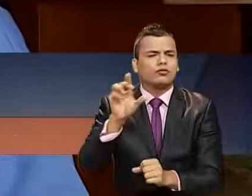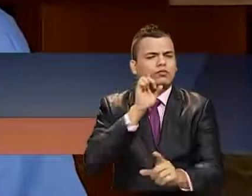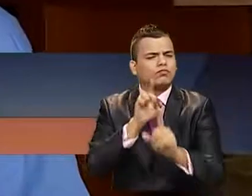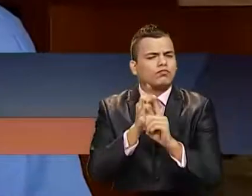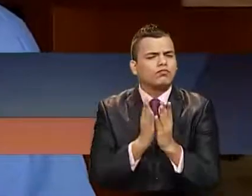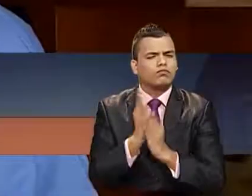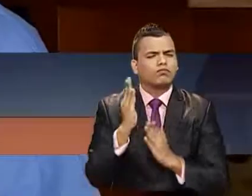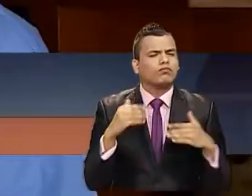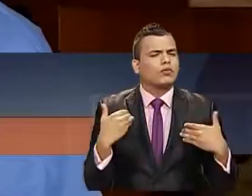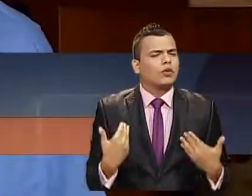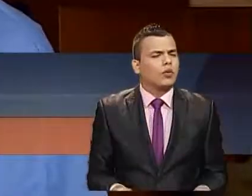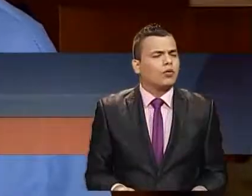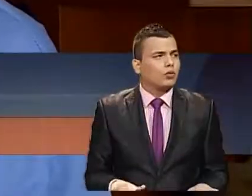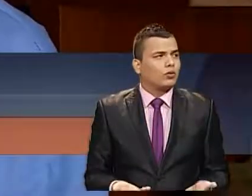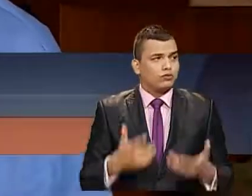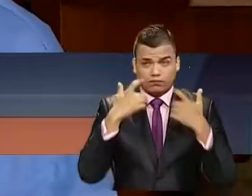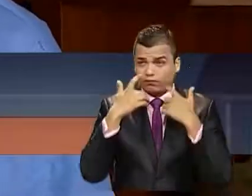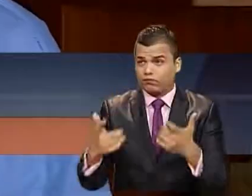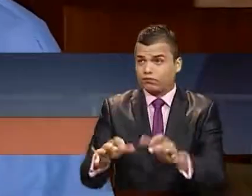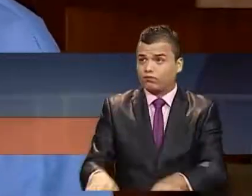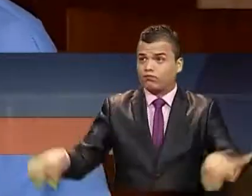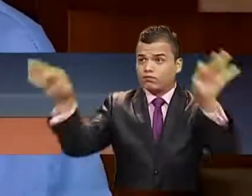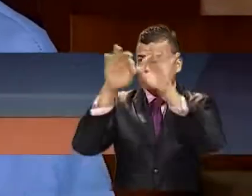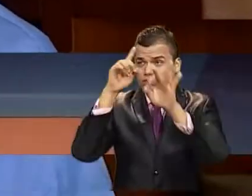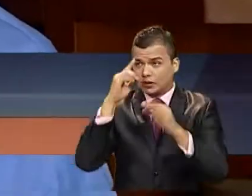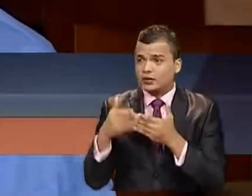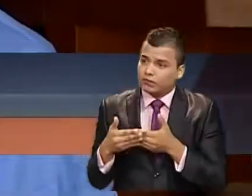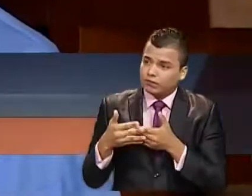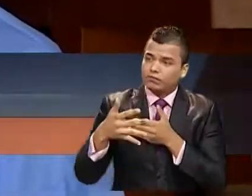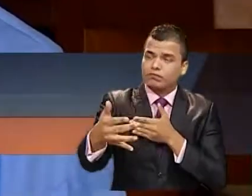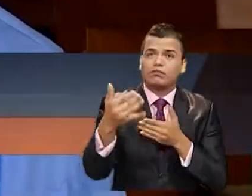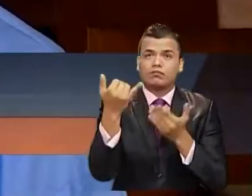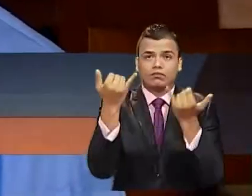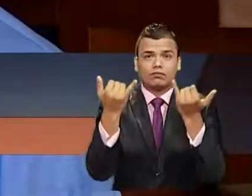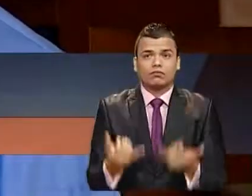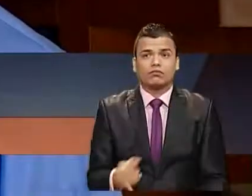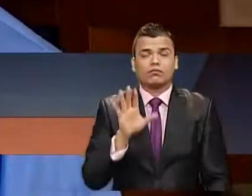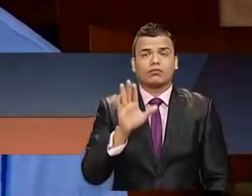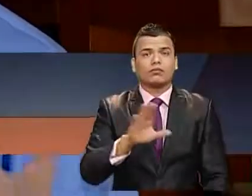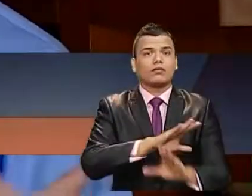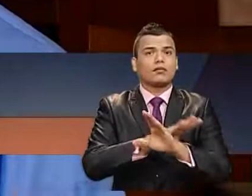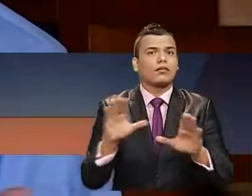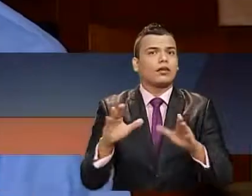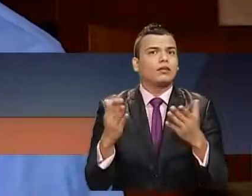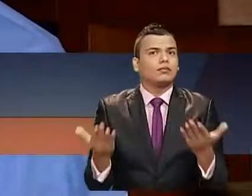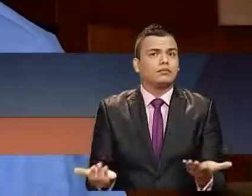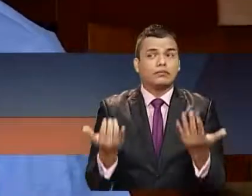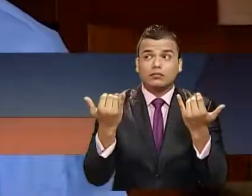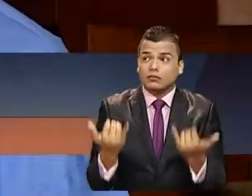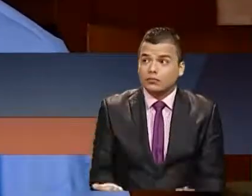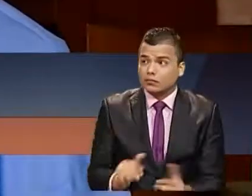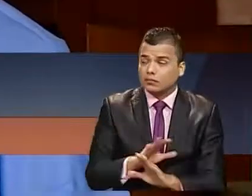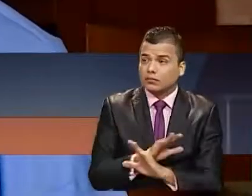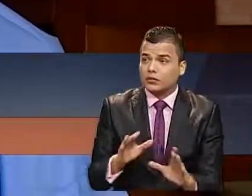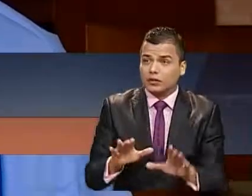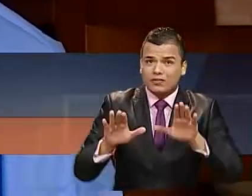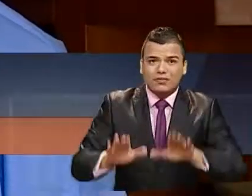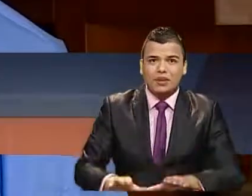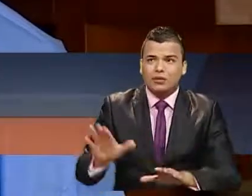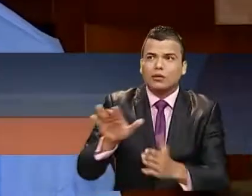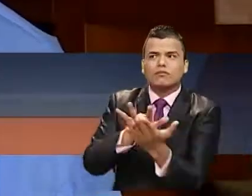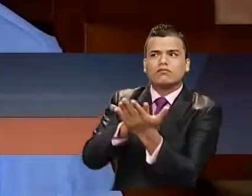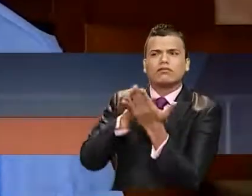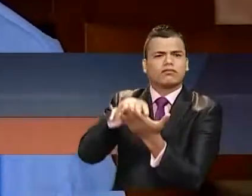bueno yo creo que lo más importante lo que viene porque él lo que nos dejó ese paro fue